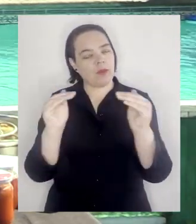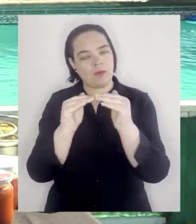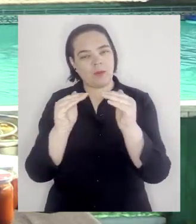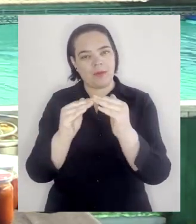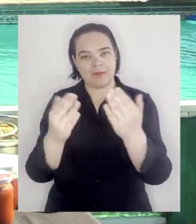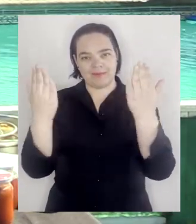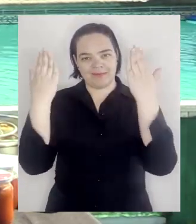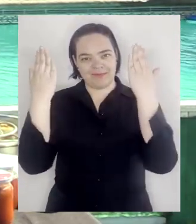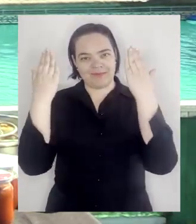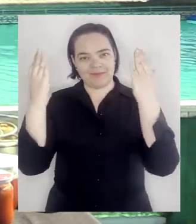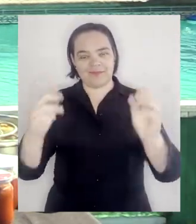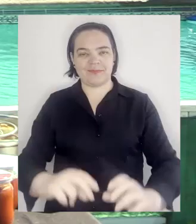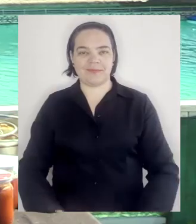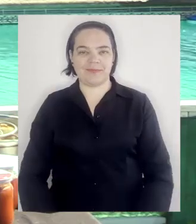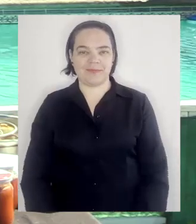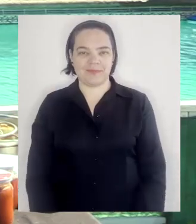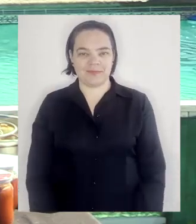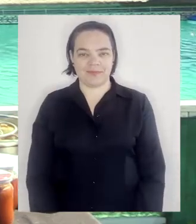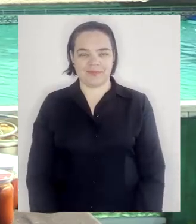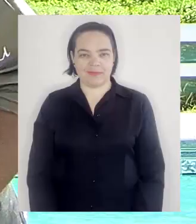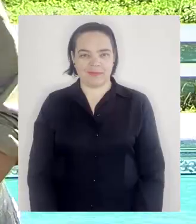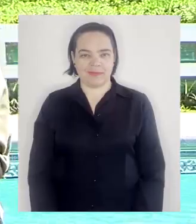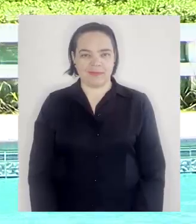¿Se continúe?